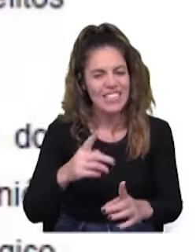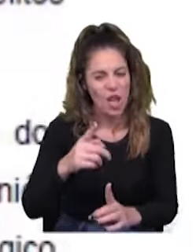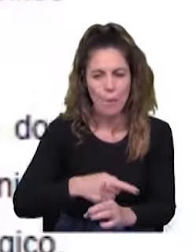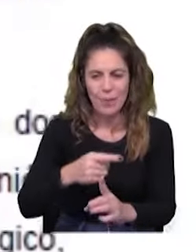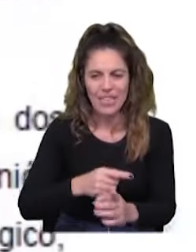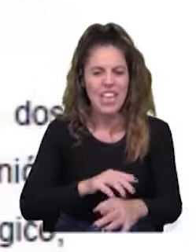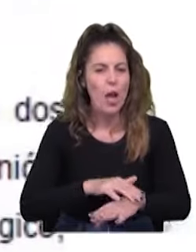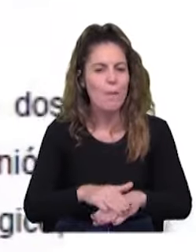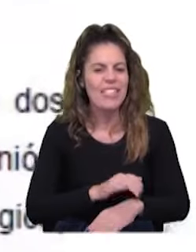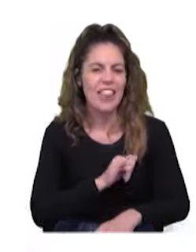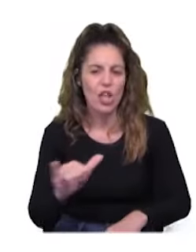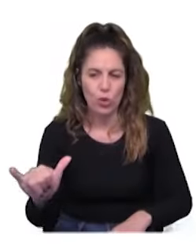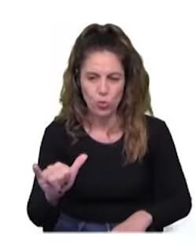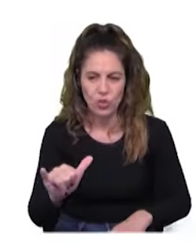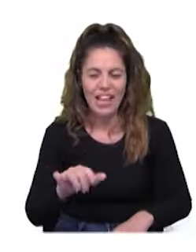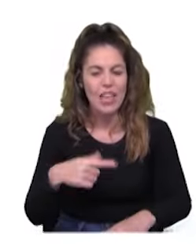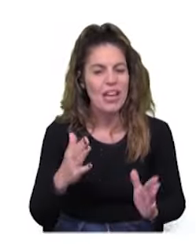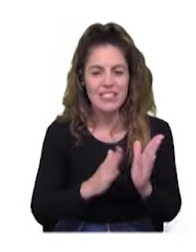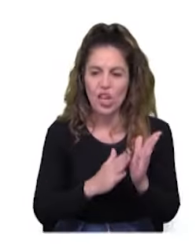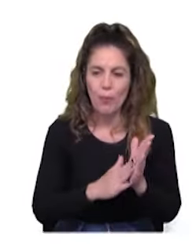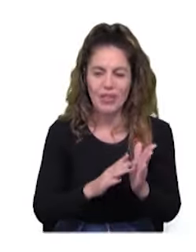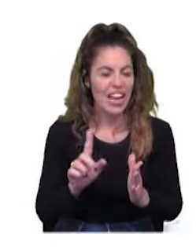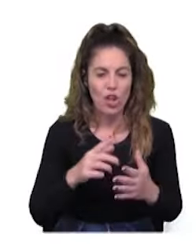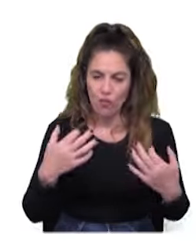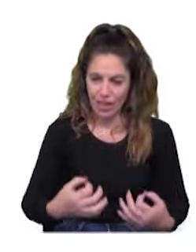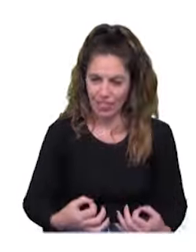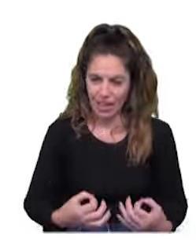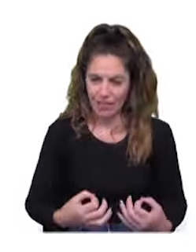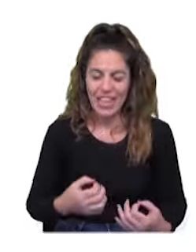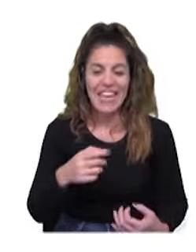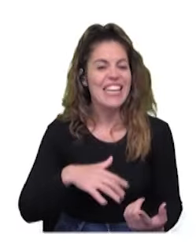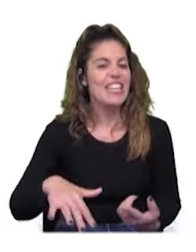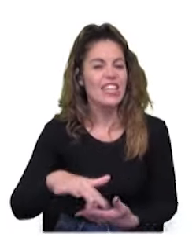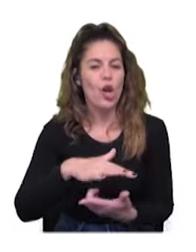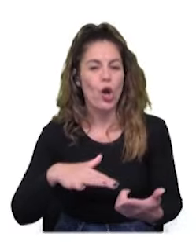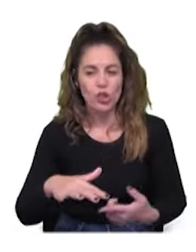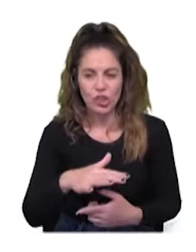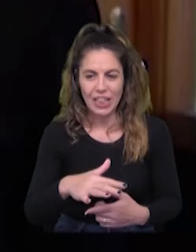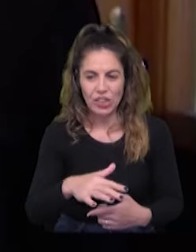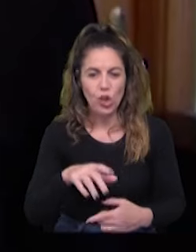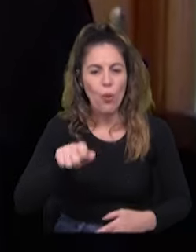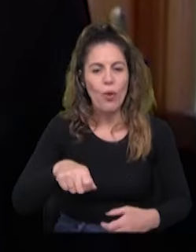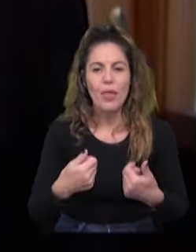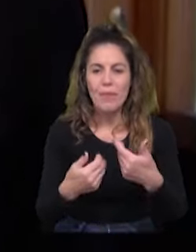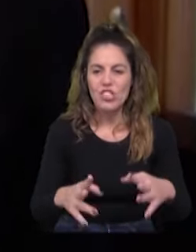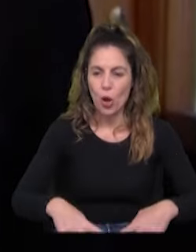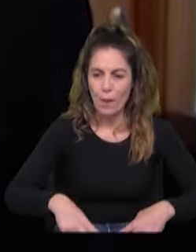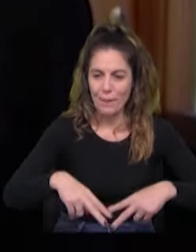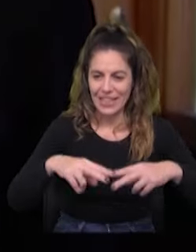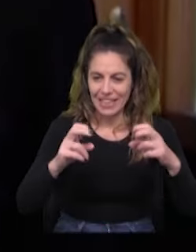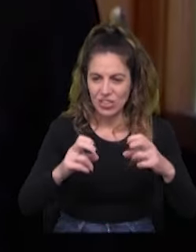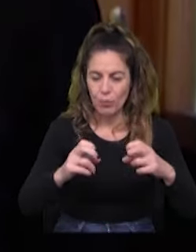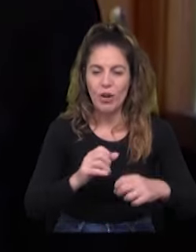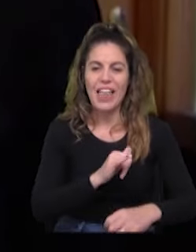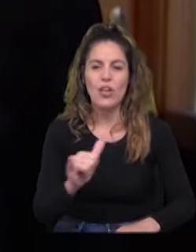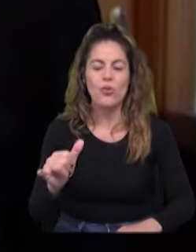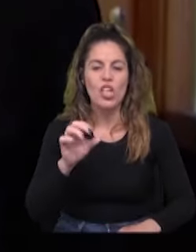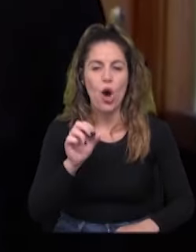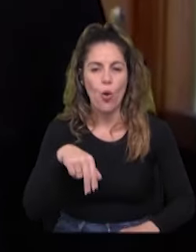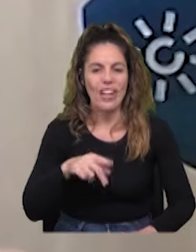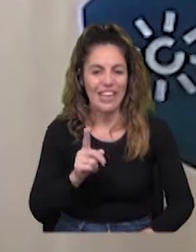a denuncias que posteriormente se comprueba que no eran ciertas en este contexto un magistrado abrió una investigación tras la denuncia de la ong